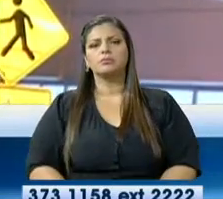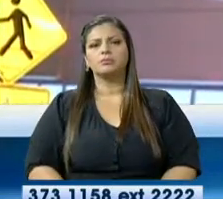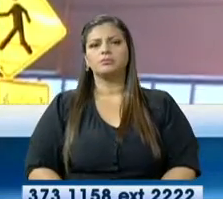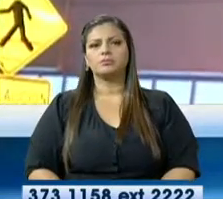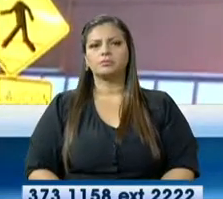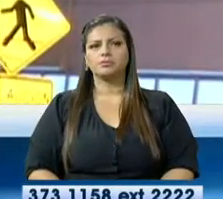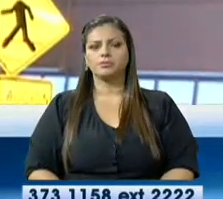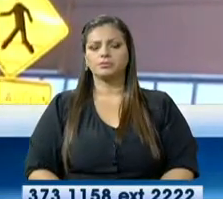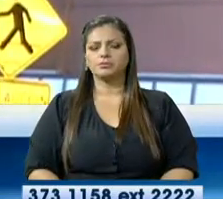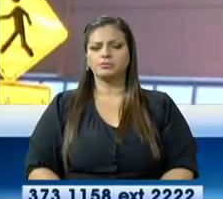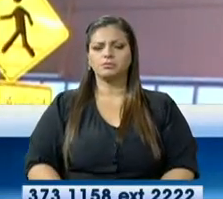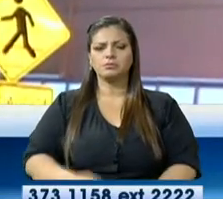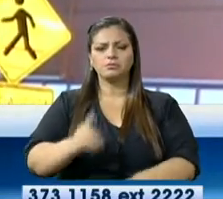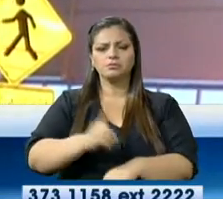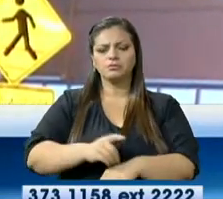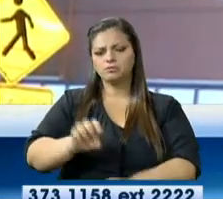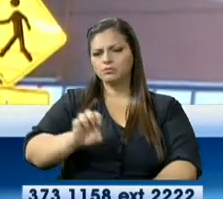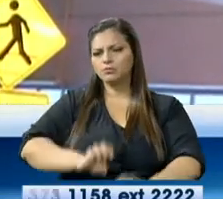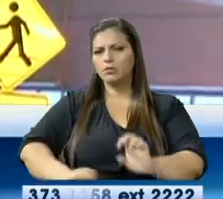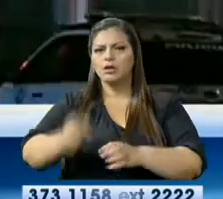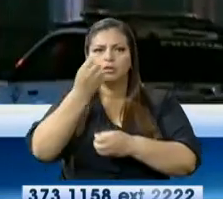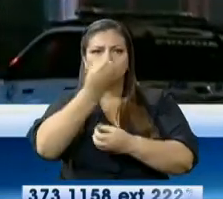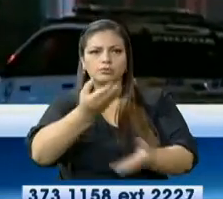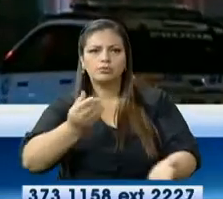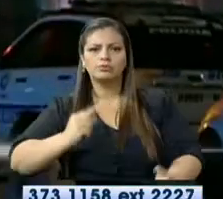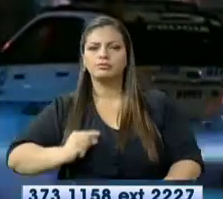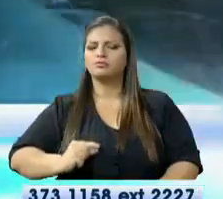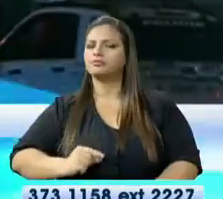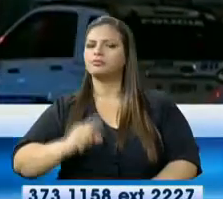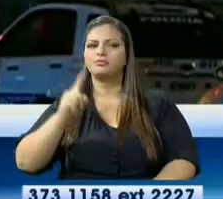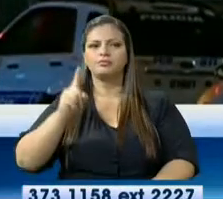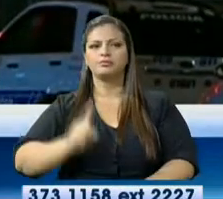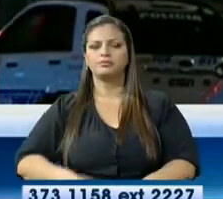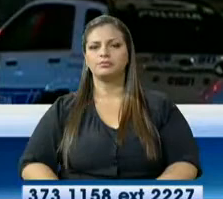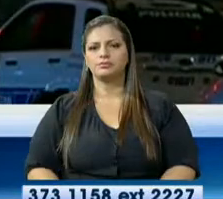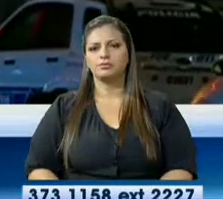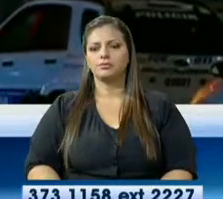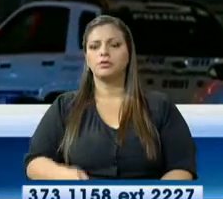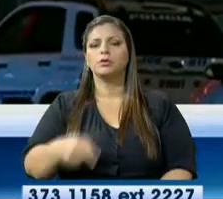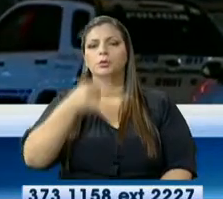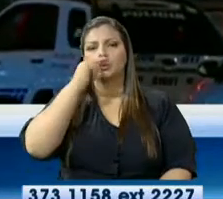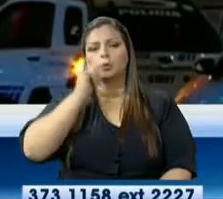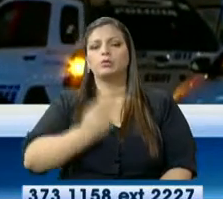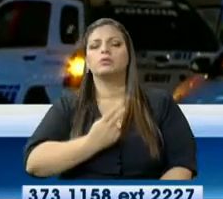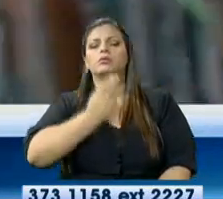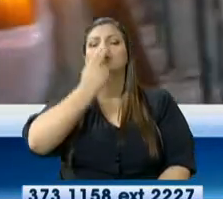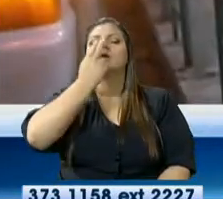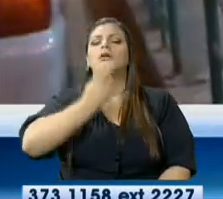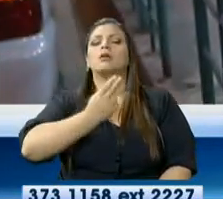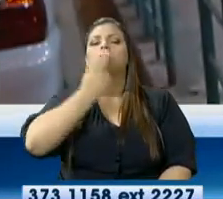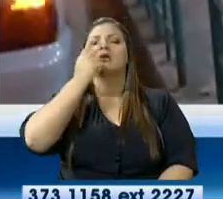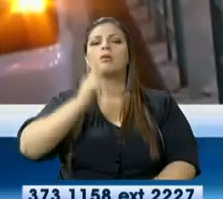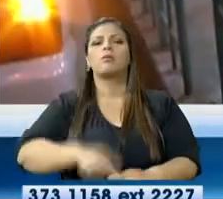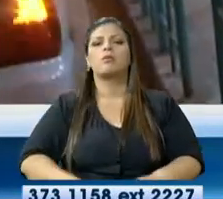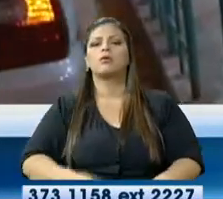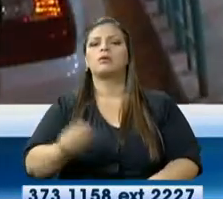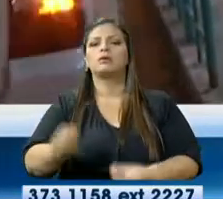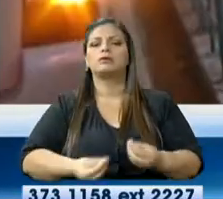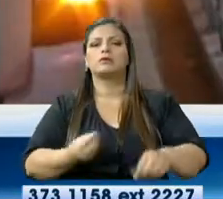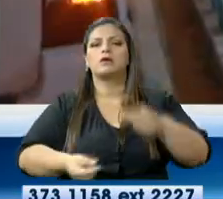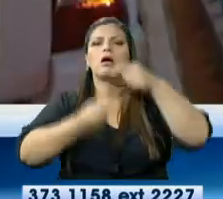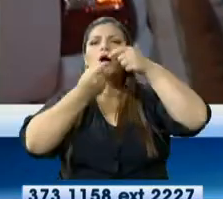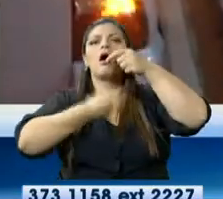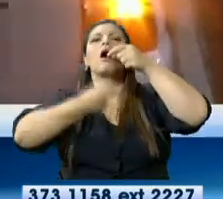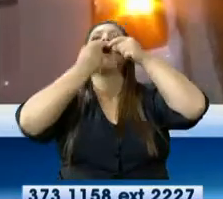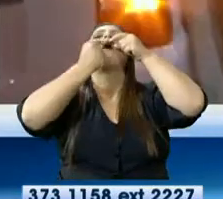Su pronóstico es reservado aún. Le está afectando lo que es la respiración, ahorita lo tienen entubado. Para que pueda respirar.